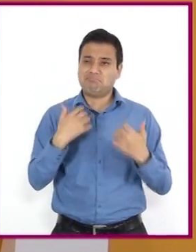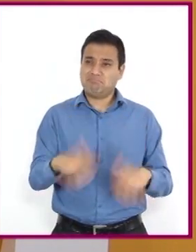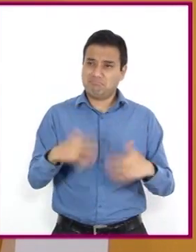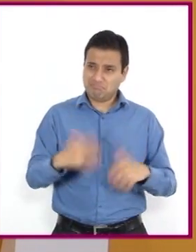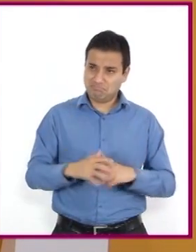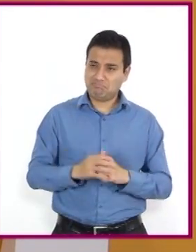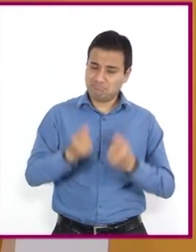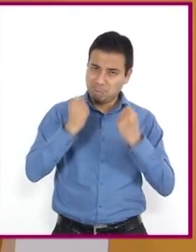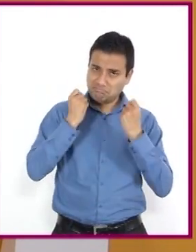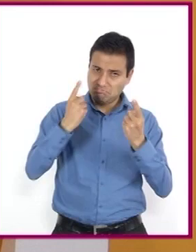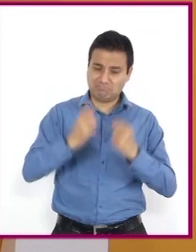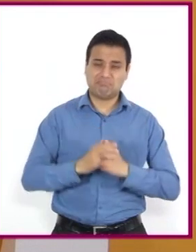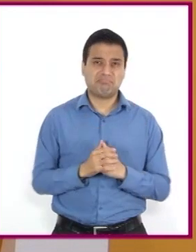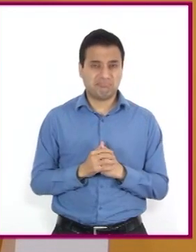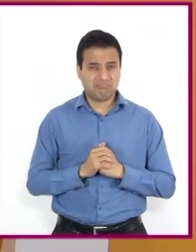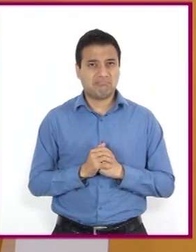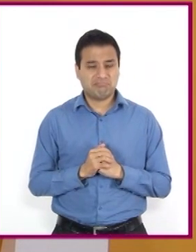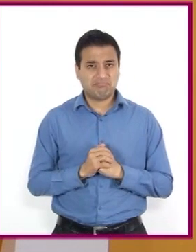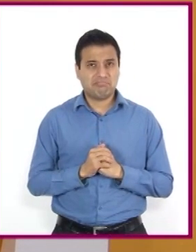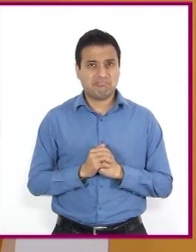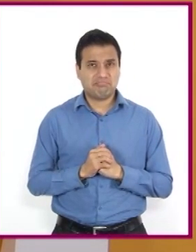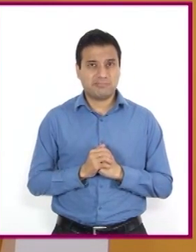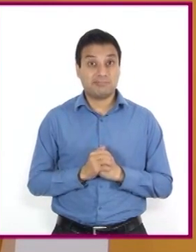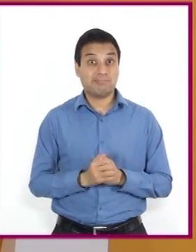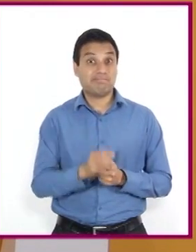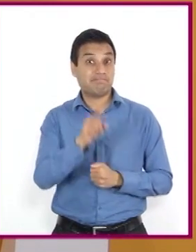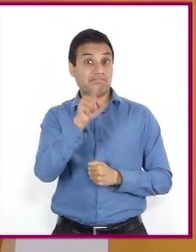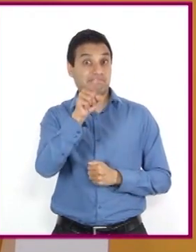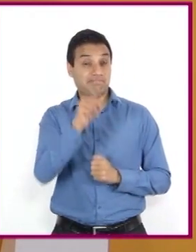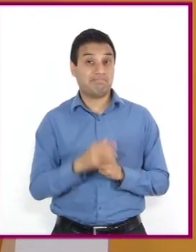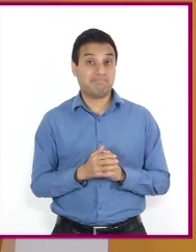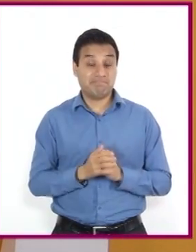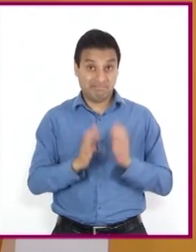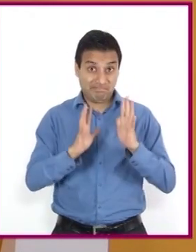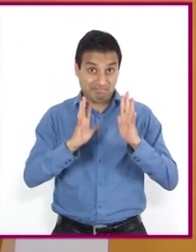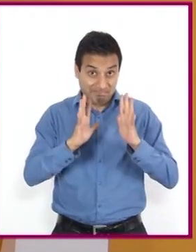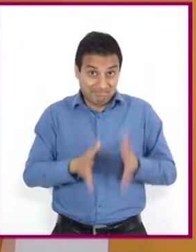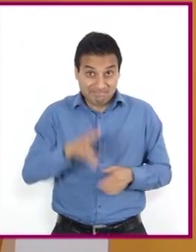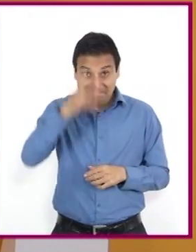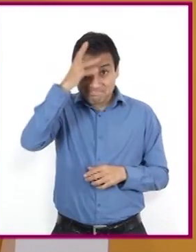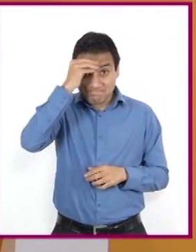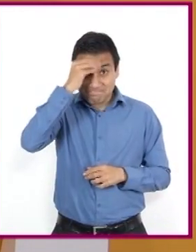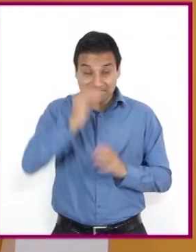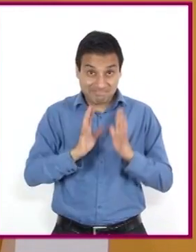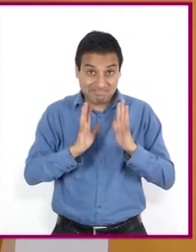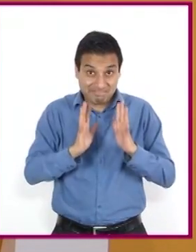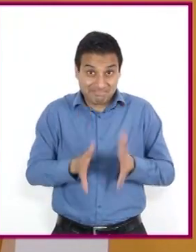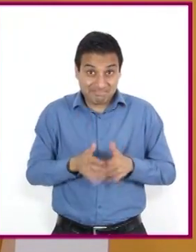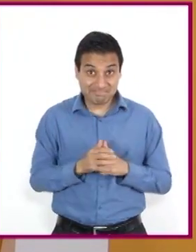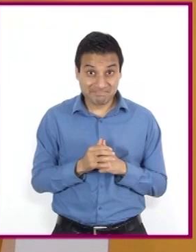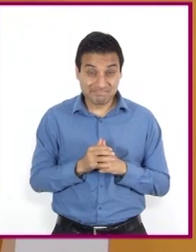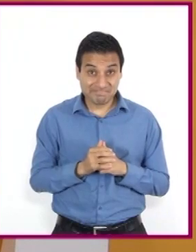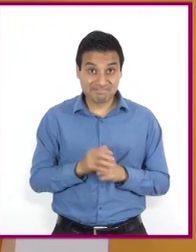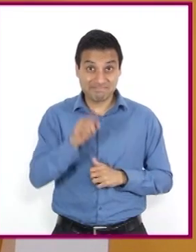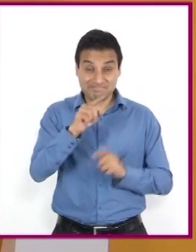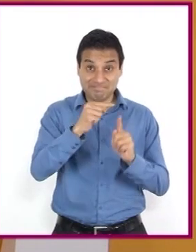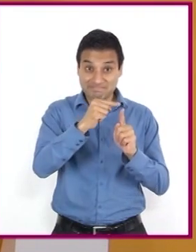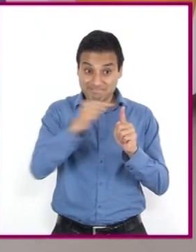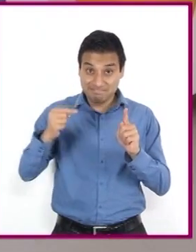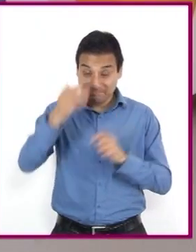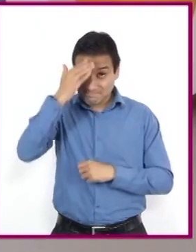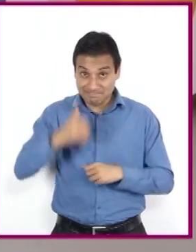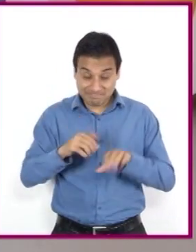dividir números enteros. Allá en casa, ¿también aprendieron estas estrategias para dividir